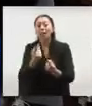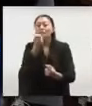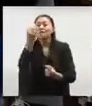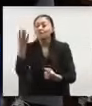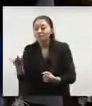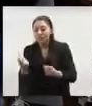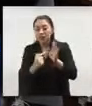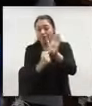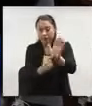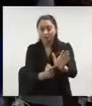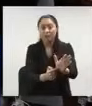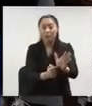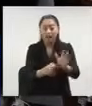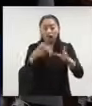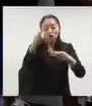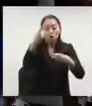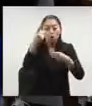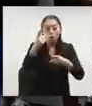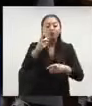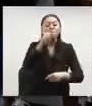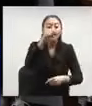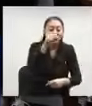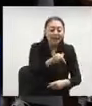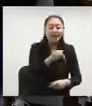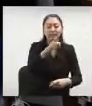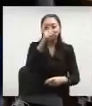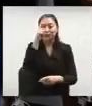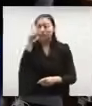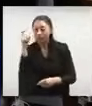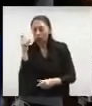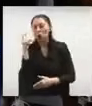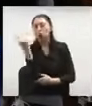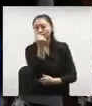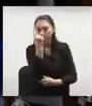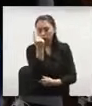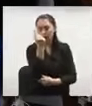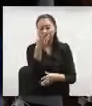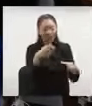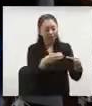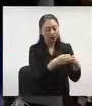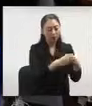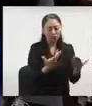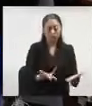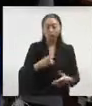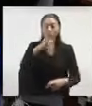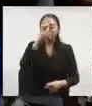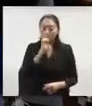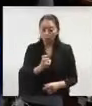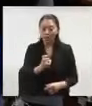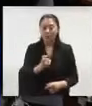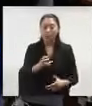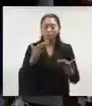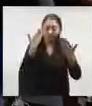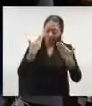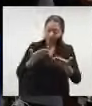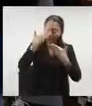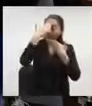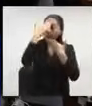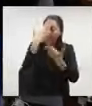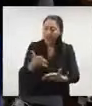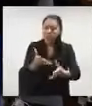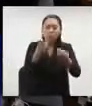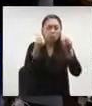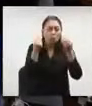su documentación, y ese es el trabajo que realmente es importante. Por eso es que agradezco